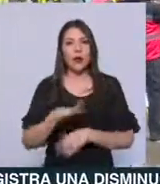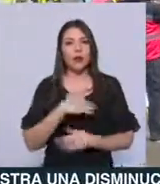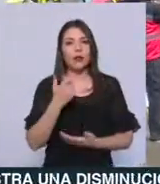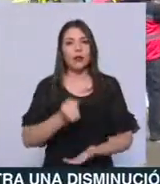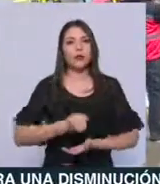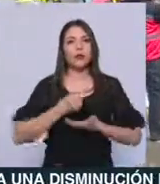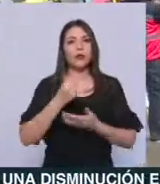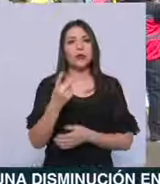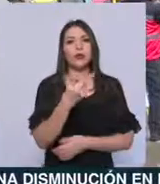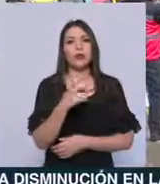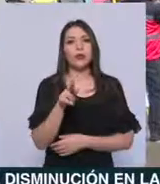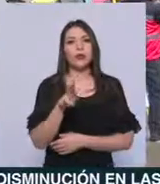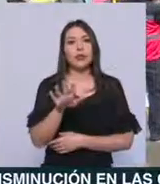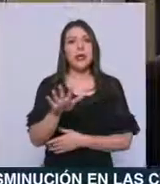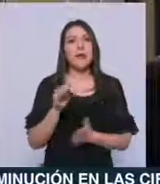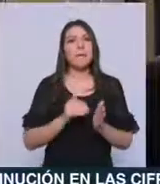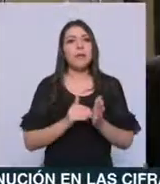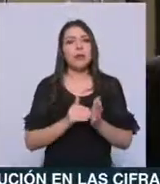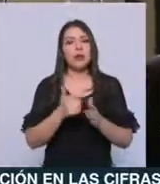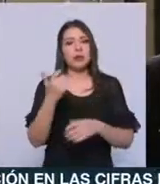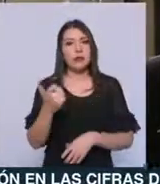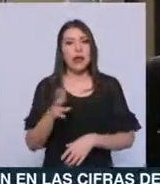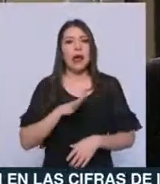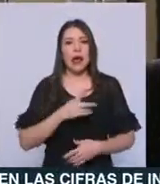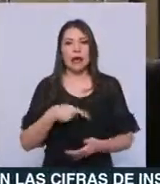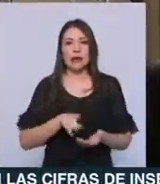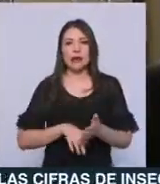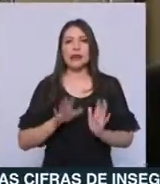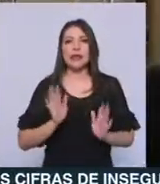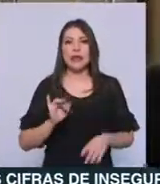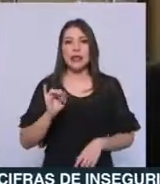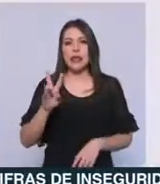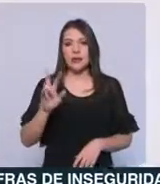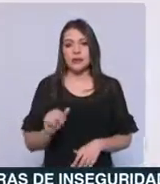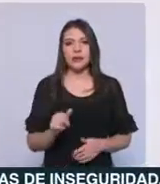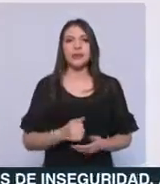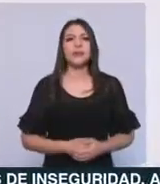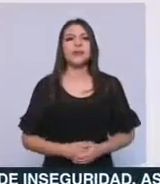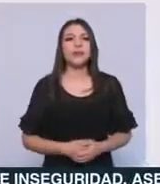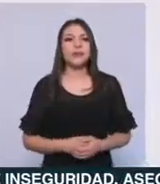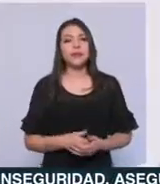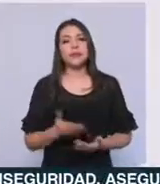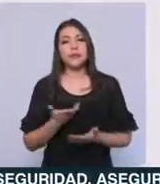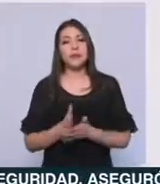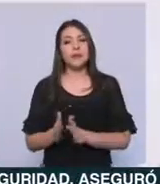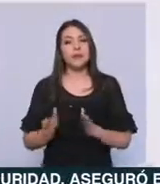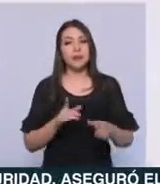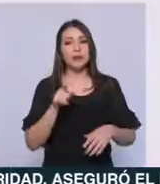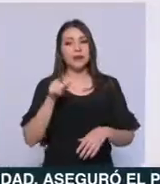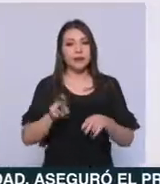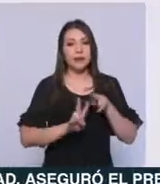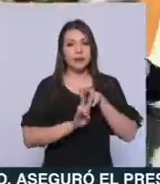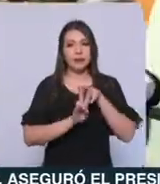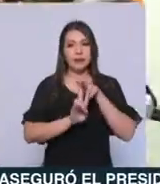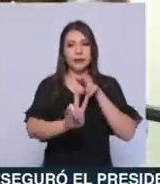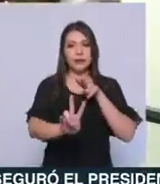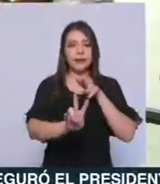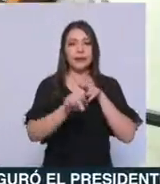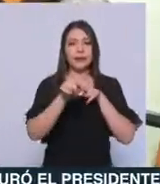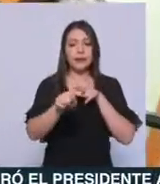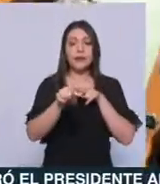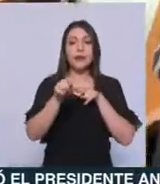de pesos con todo IVA. Para apoyar en el traslado de los usuarios, la red de transporte de pasajeros brindará el servicio en el tramo